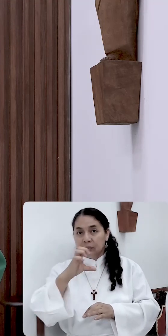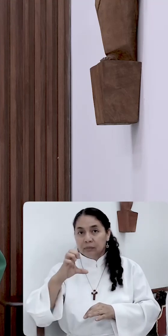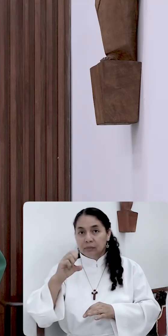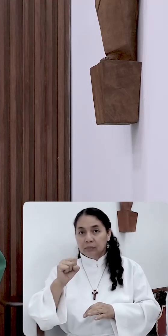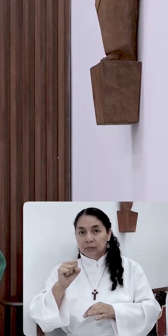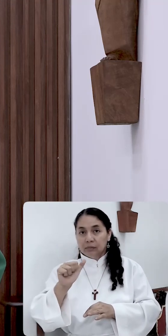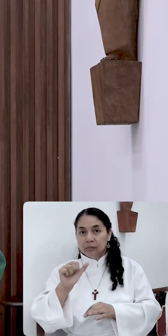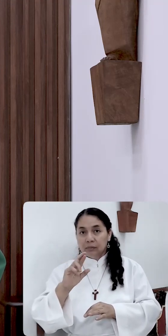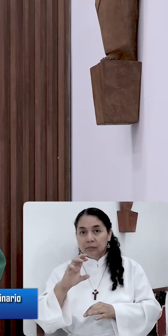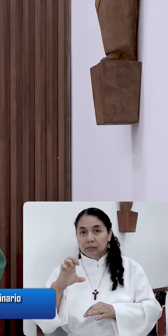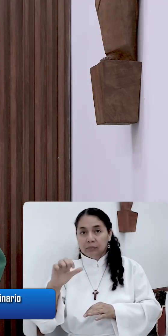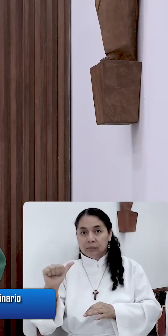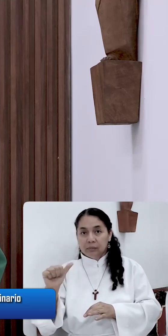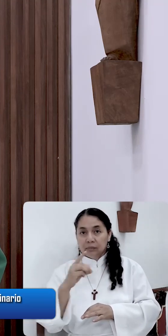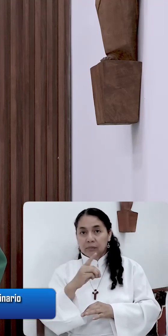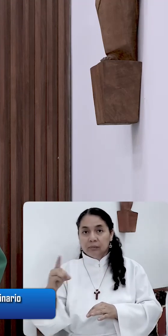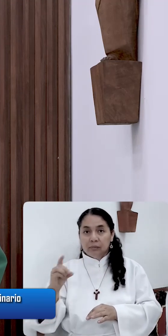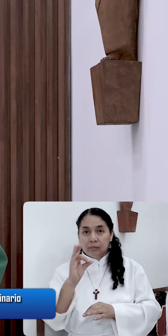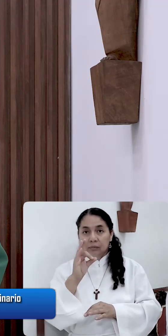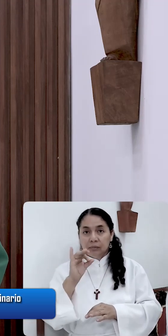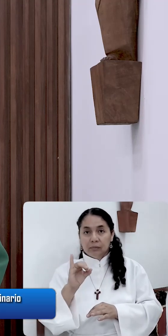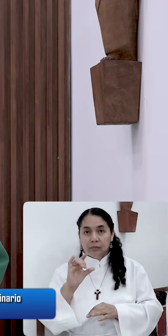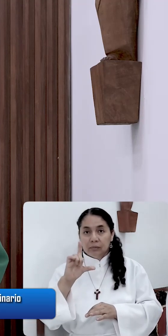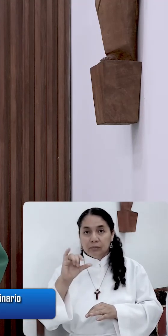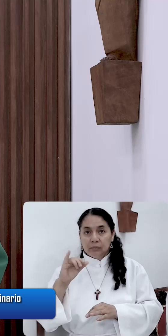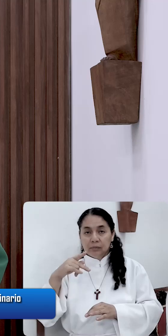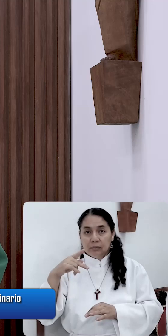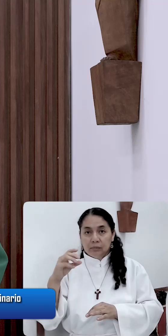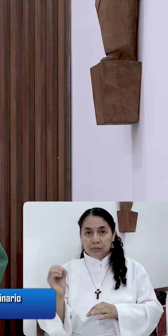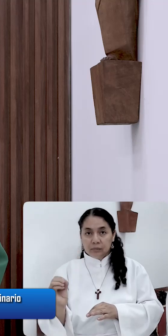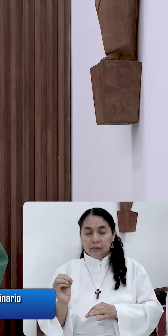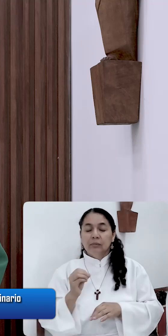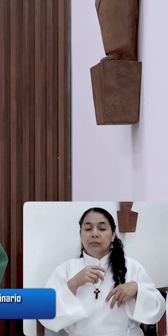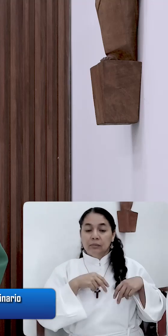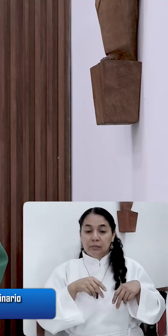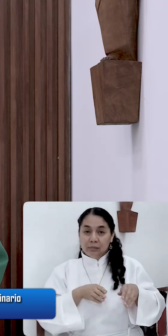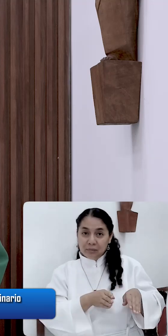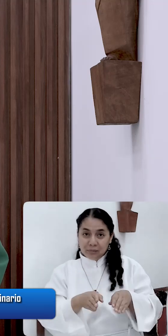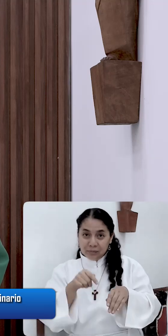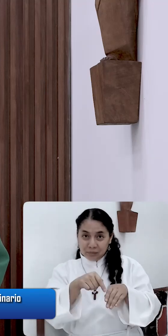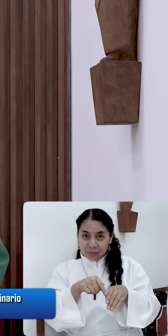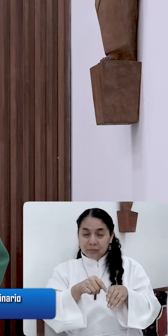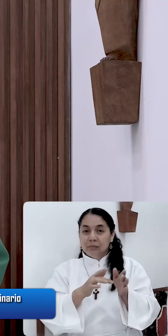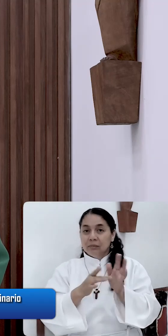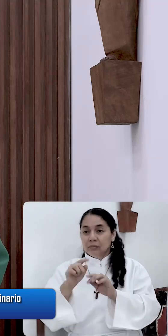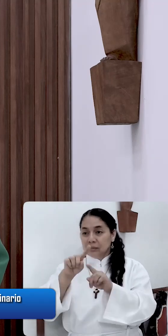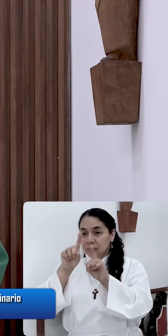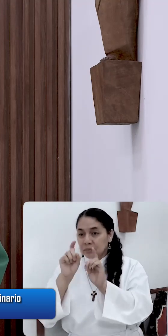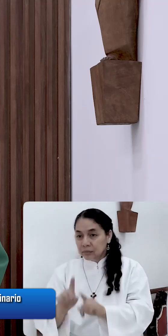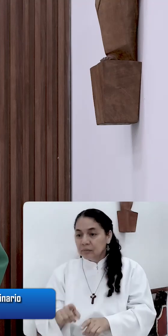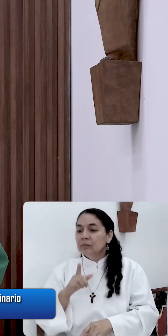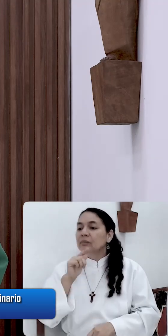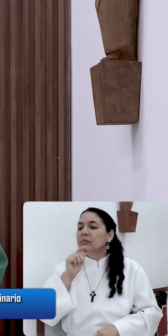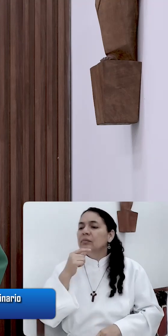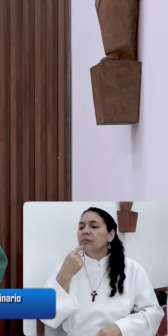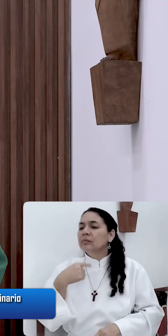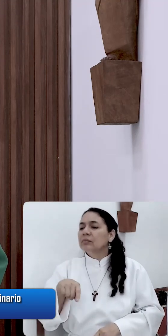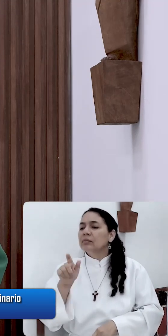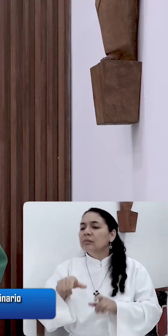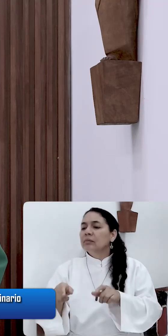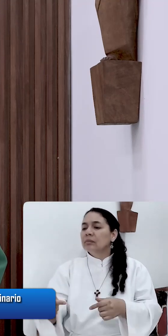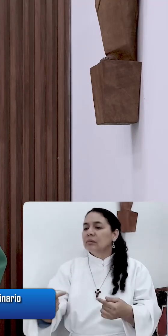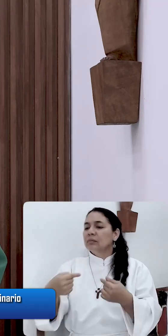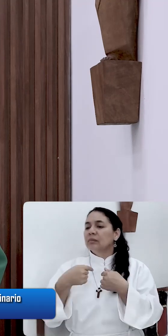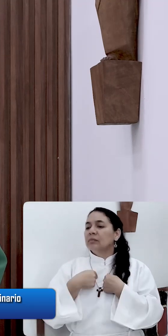Filipo. Por el camino les hizo esta pregunta: ¿quién dice la gente que soy